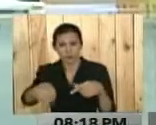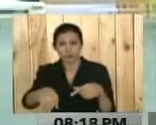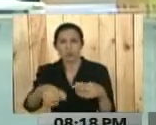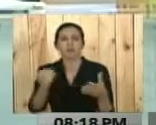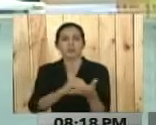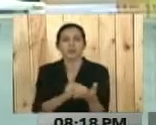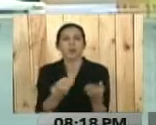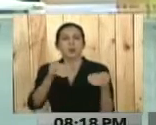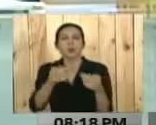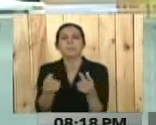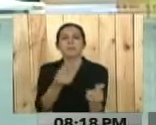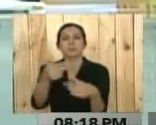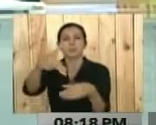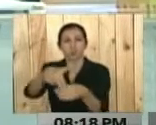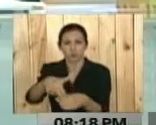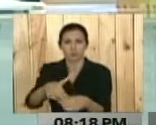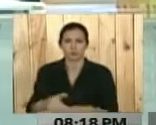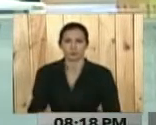mercado petrolero.